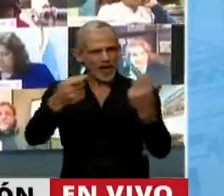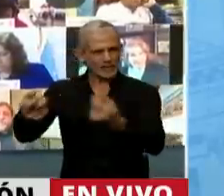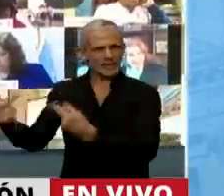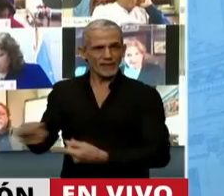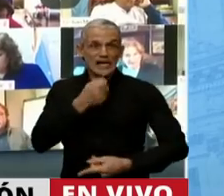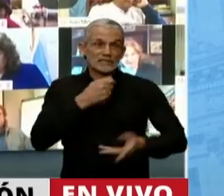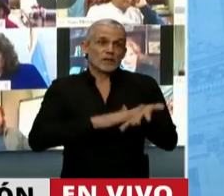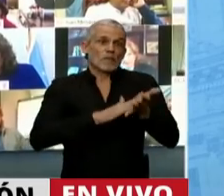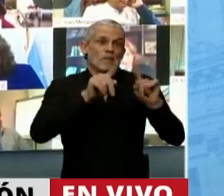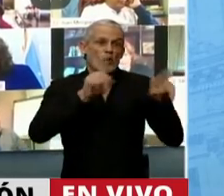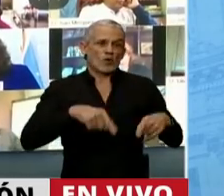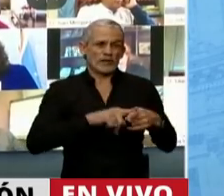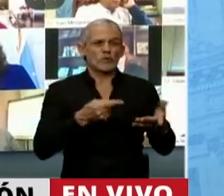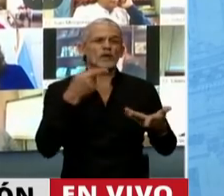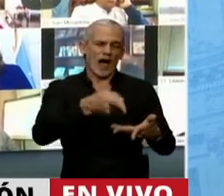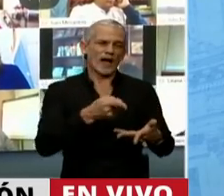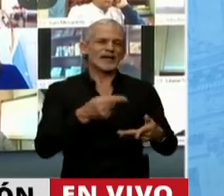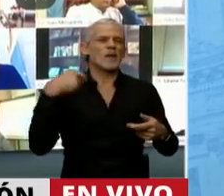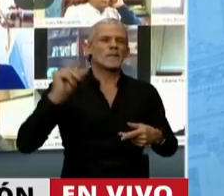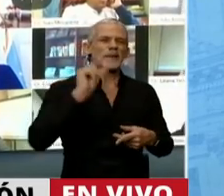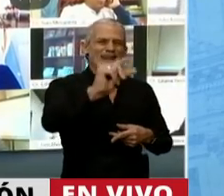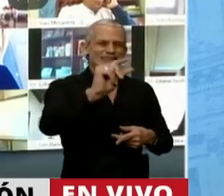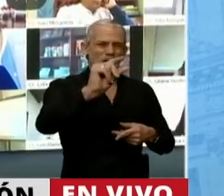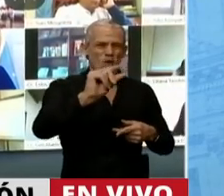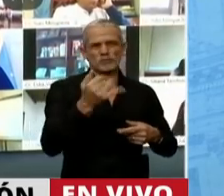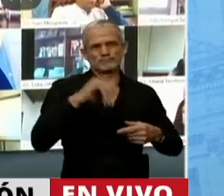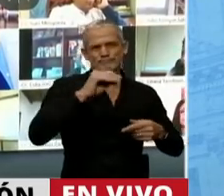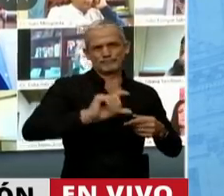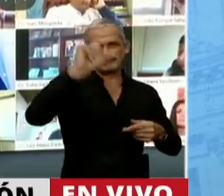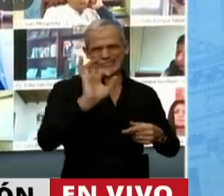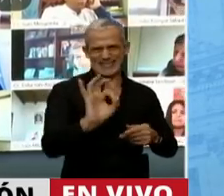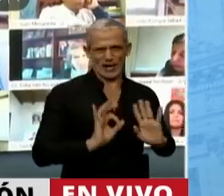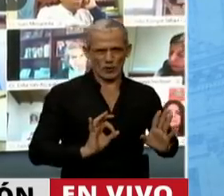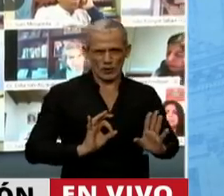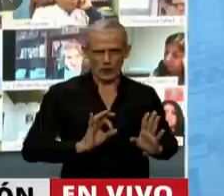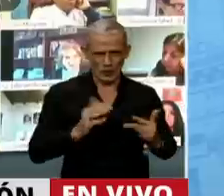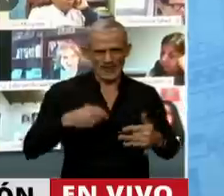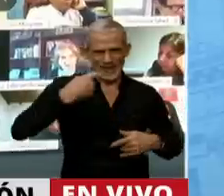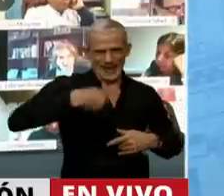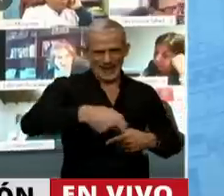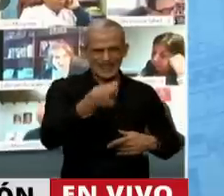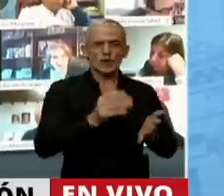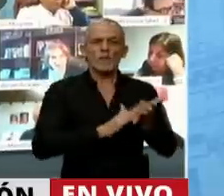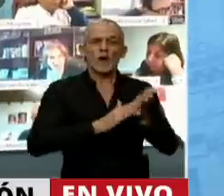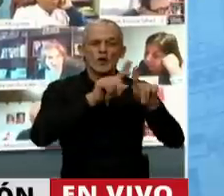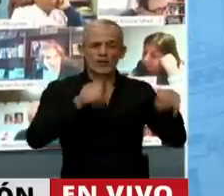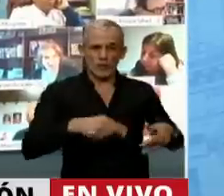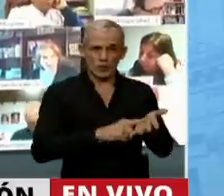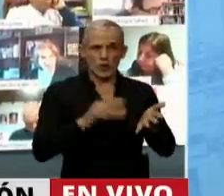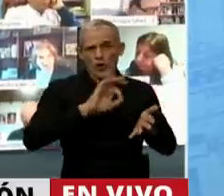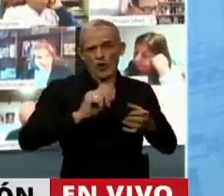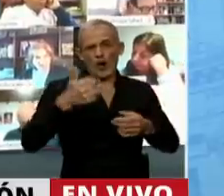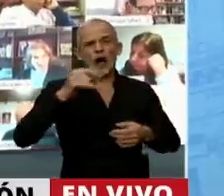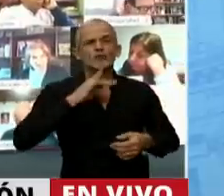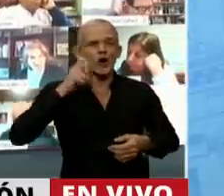son monotributistas, han accedido a la tasa cero de los créditos de monotributo y autónomos.